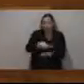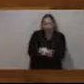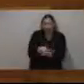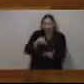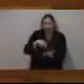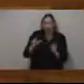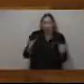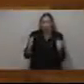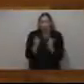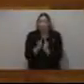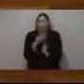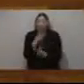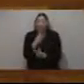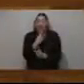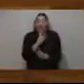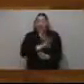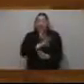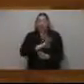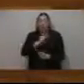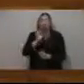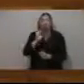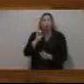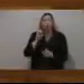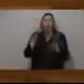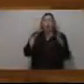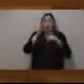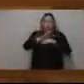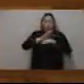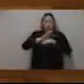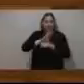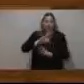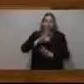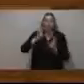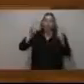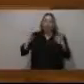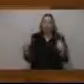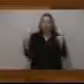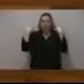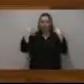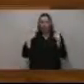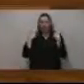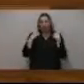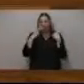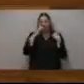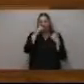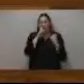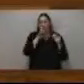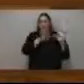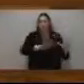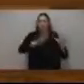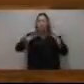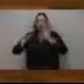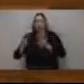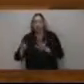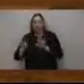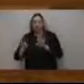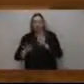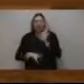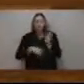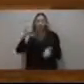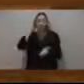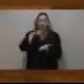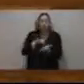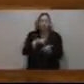Torre, el consejero en aquel momento competente en esta materia, decía que ya en el año 1999 aparece el primer documento de viabilidad de la